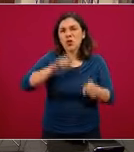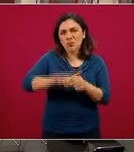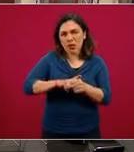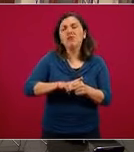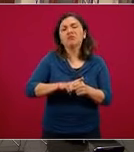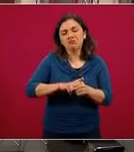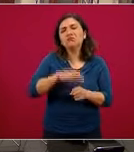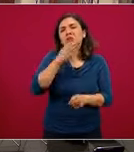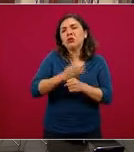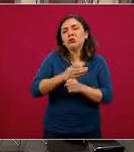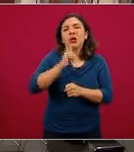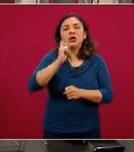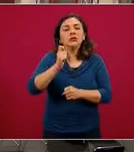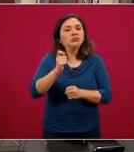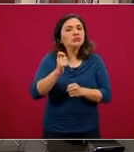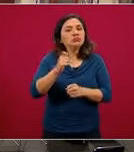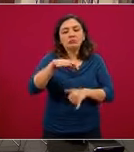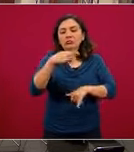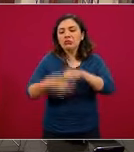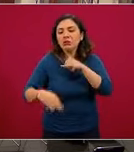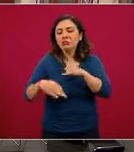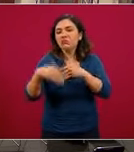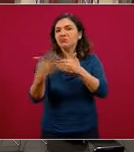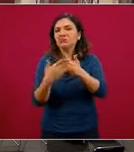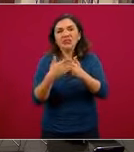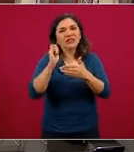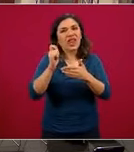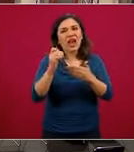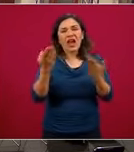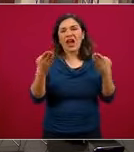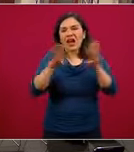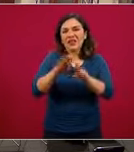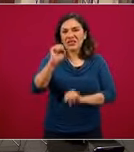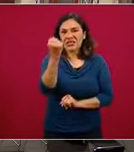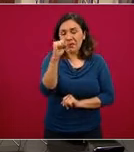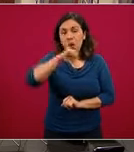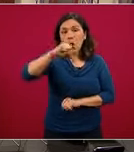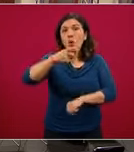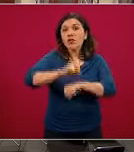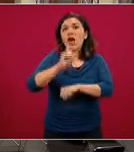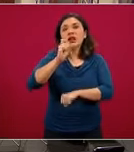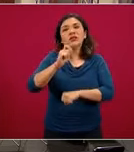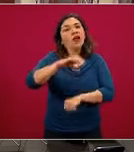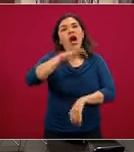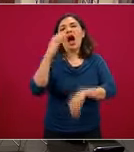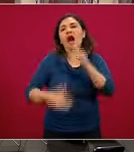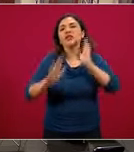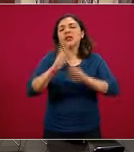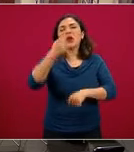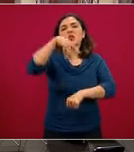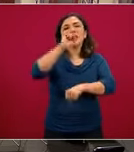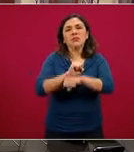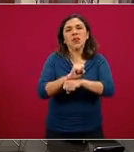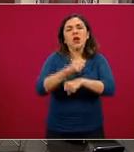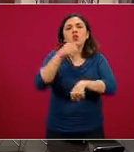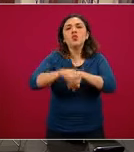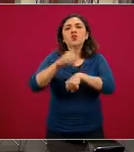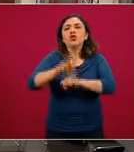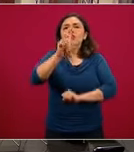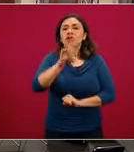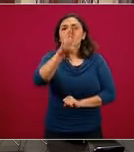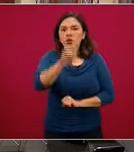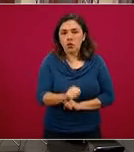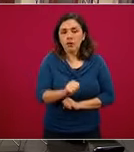Estamos prácticamente por cerrar el mes de septiembre. De hecho, el día de hoy estamos cerrando la semana epidemiológica número